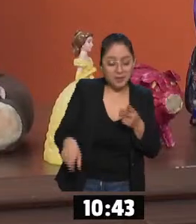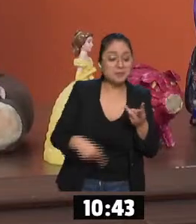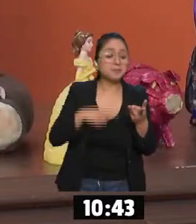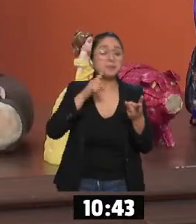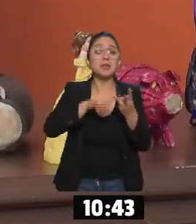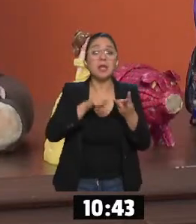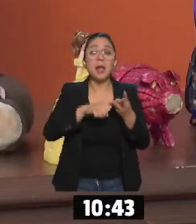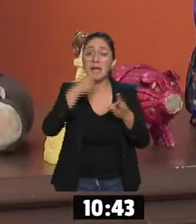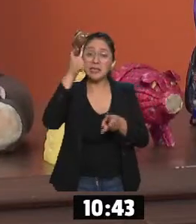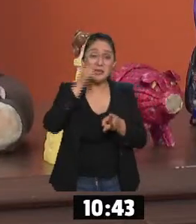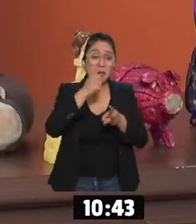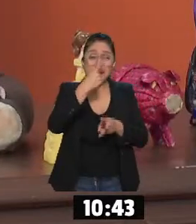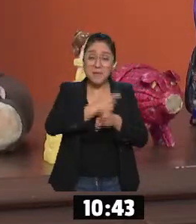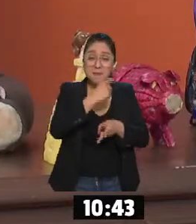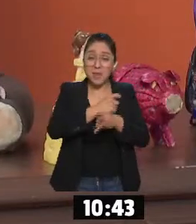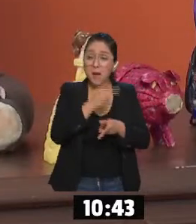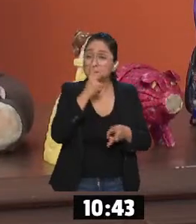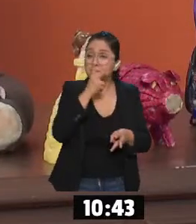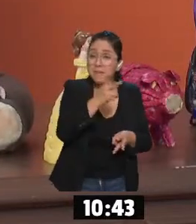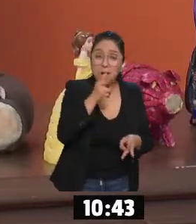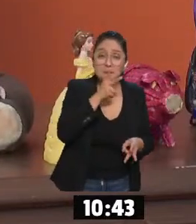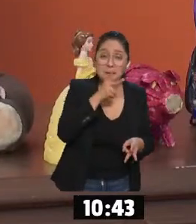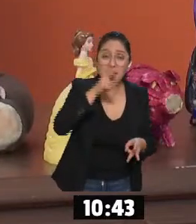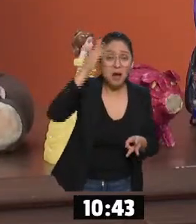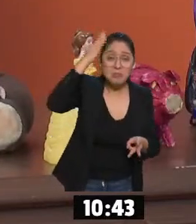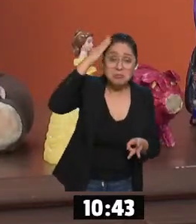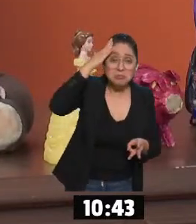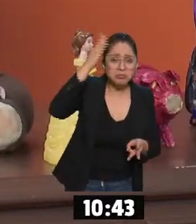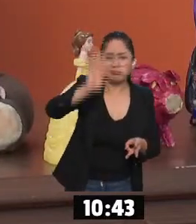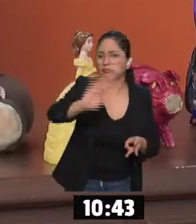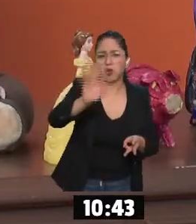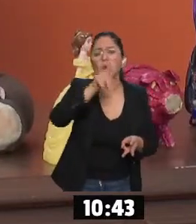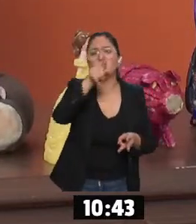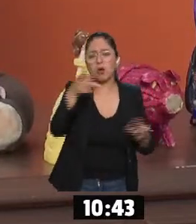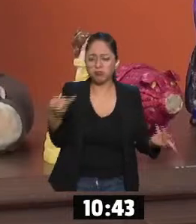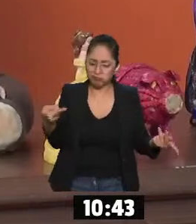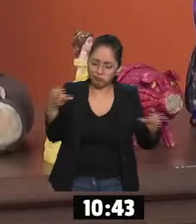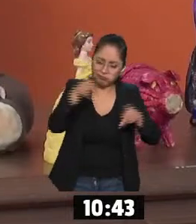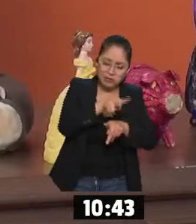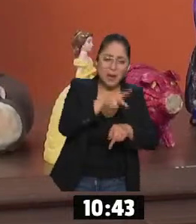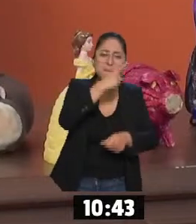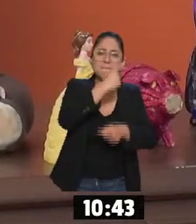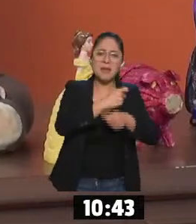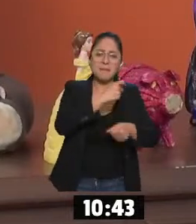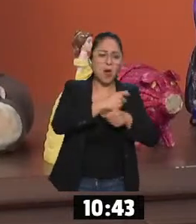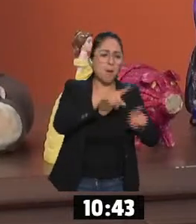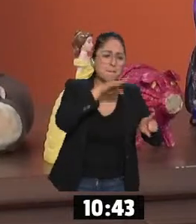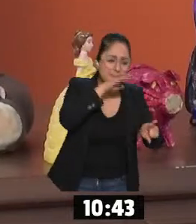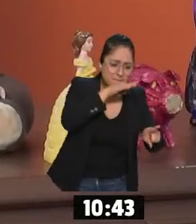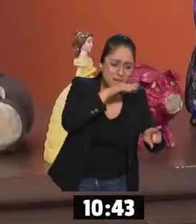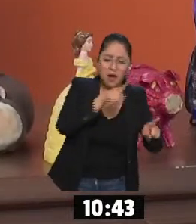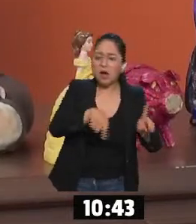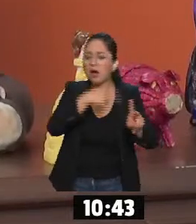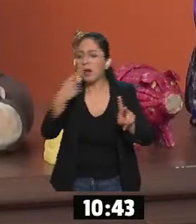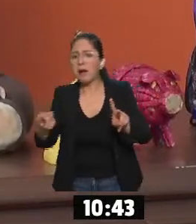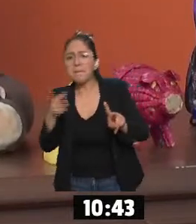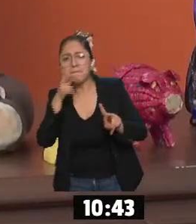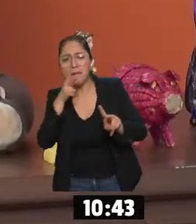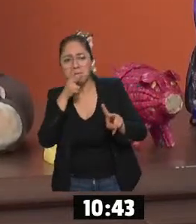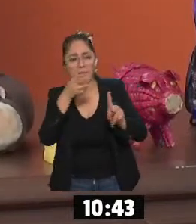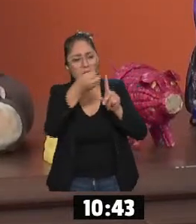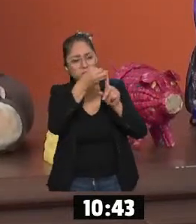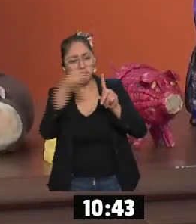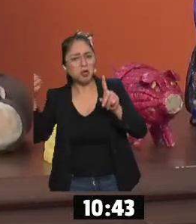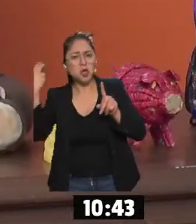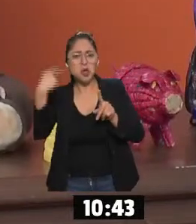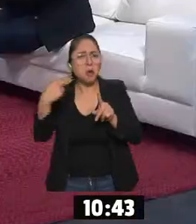de dos del mismo sexo. Sí, exacto. Que ya se podía saber qué apellido le quieres poner primero al niño. Exacto. Así es. Eso es Y interesantísimo.